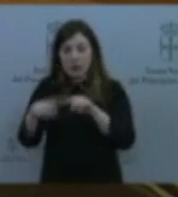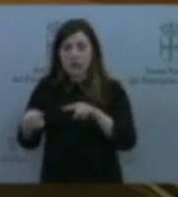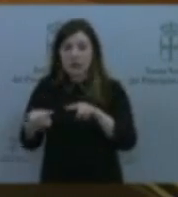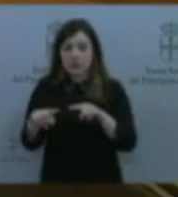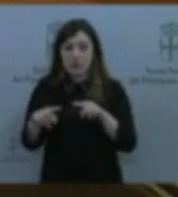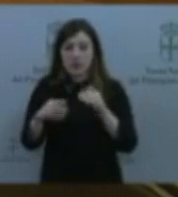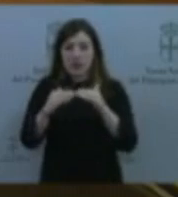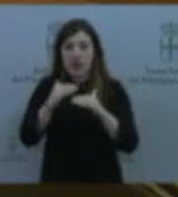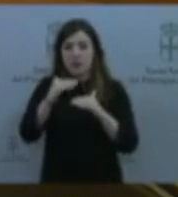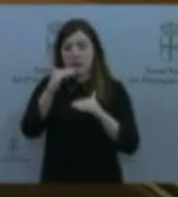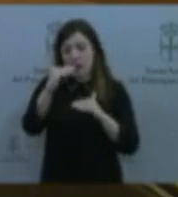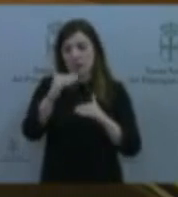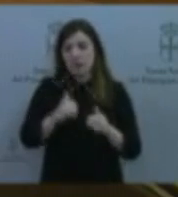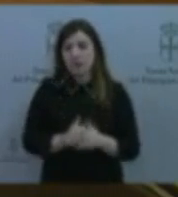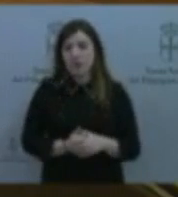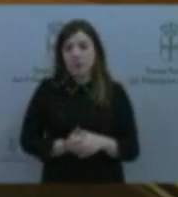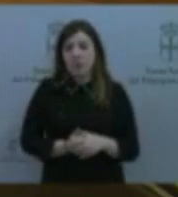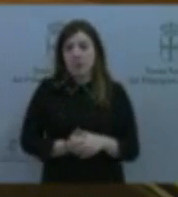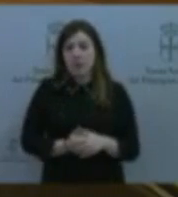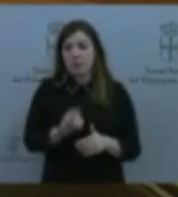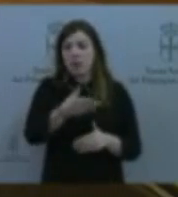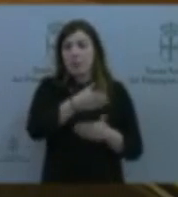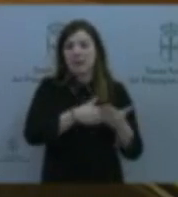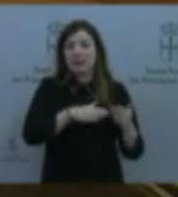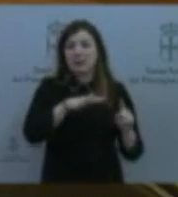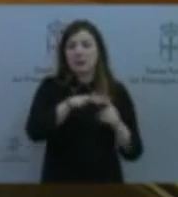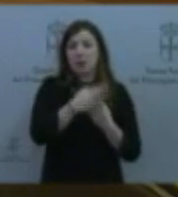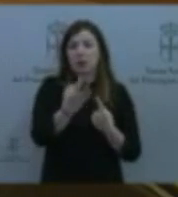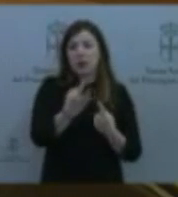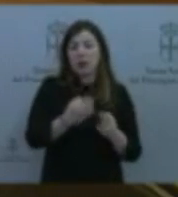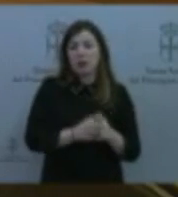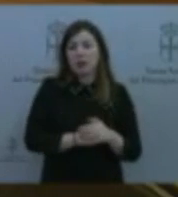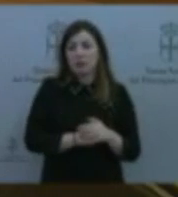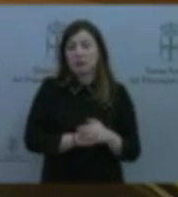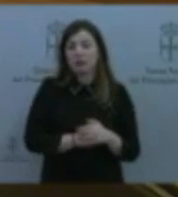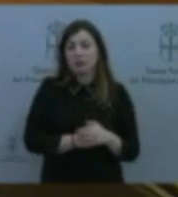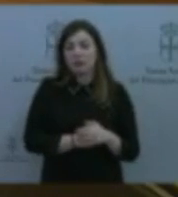está la situación de un desempeño no reconocido con una